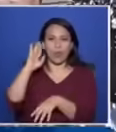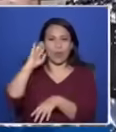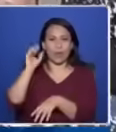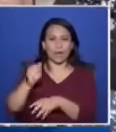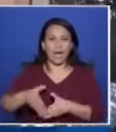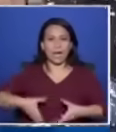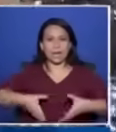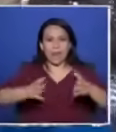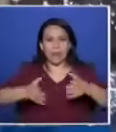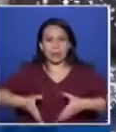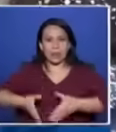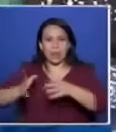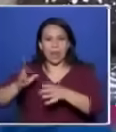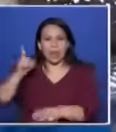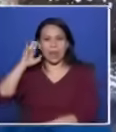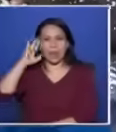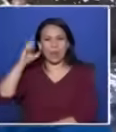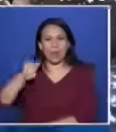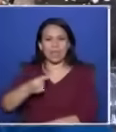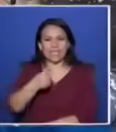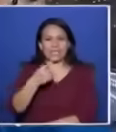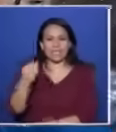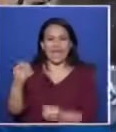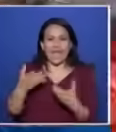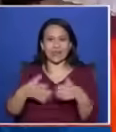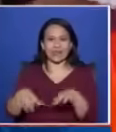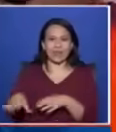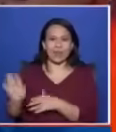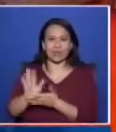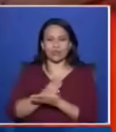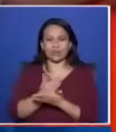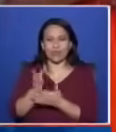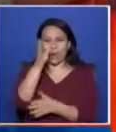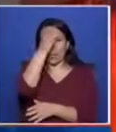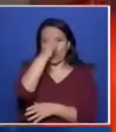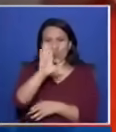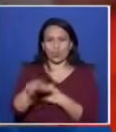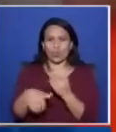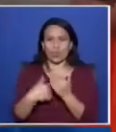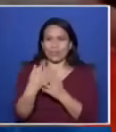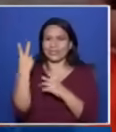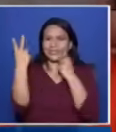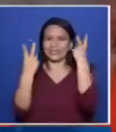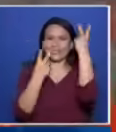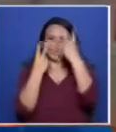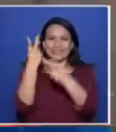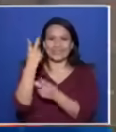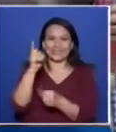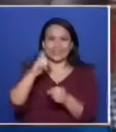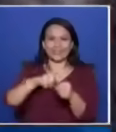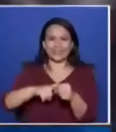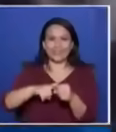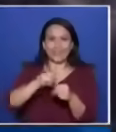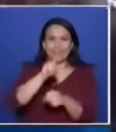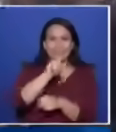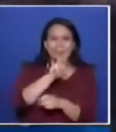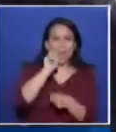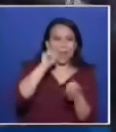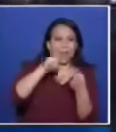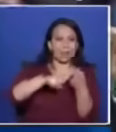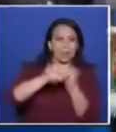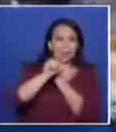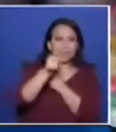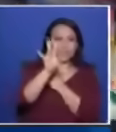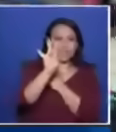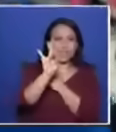El Carnaval es en Cuenca. Más de 100 actividades artísticas, culturales y recreativas se desarrollarán del 1 al